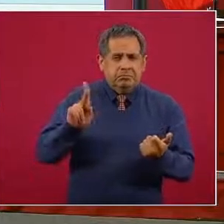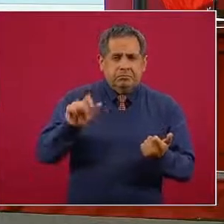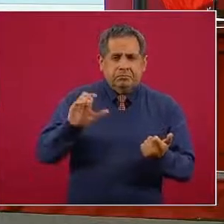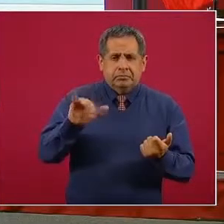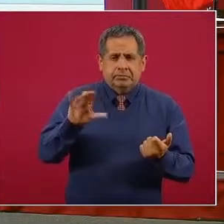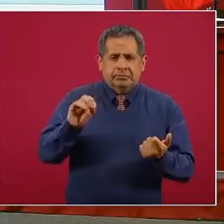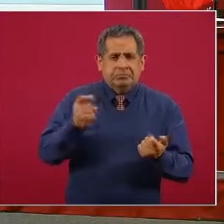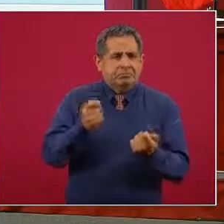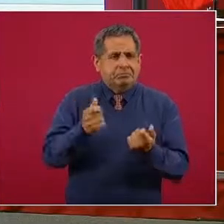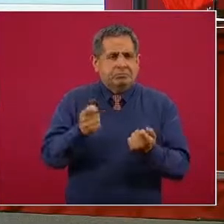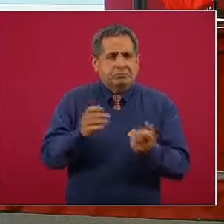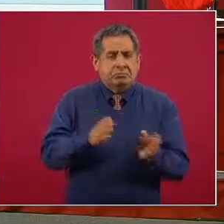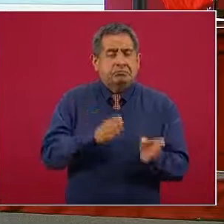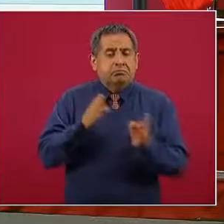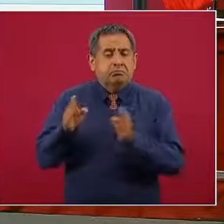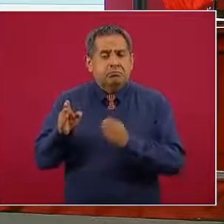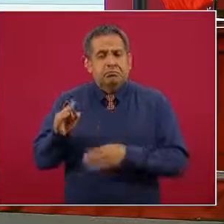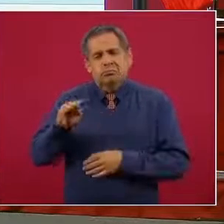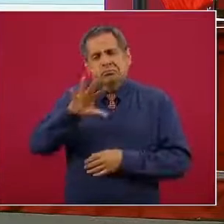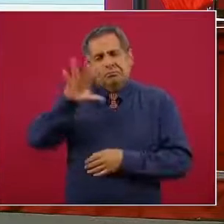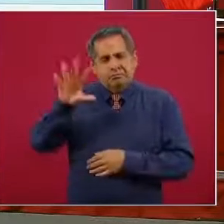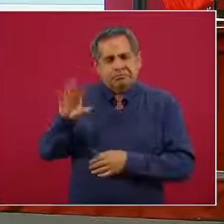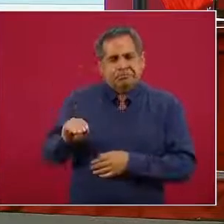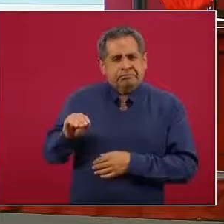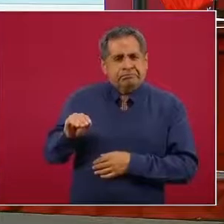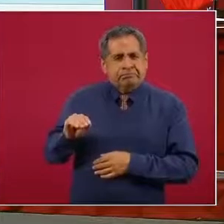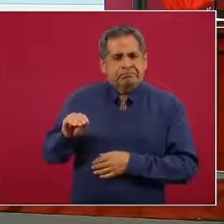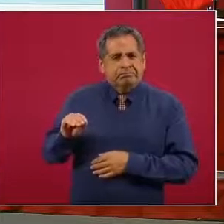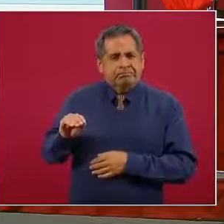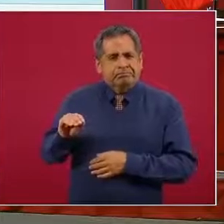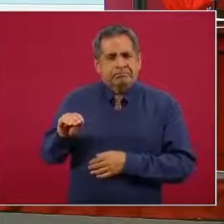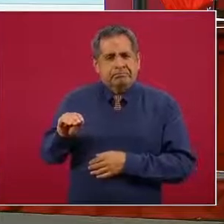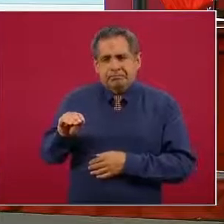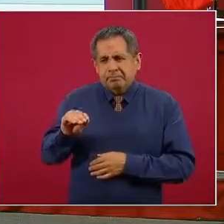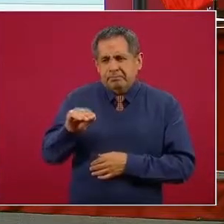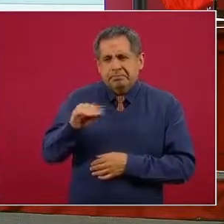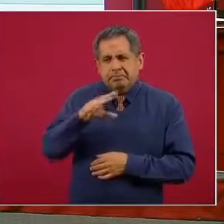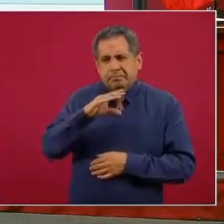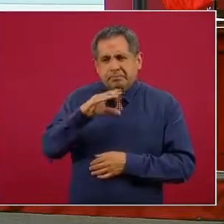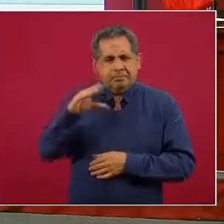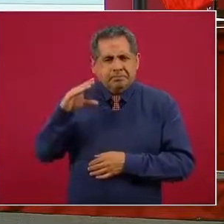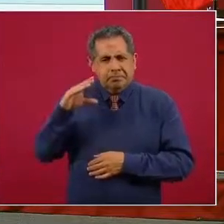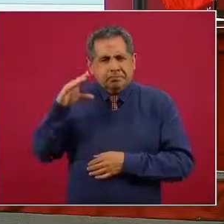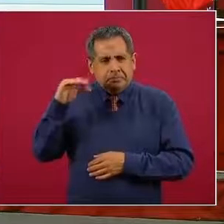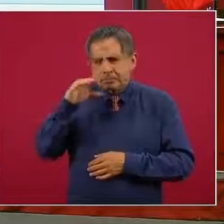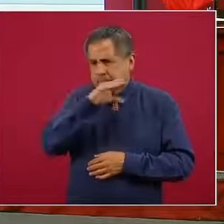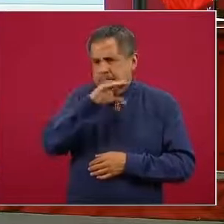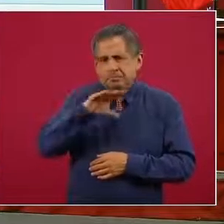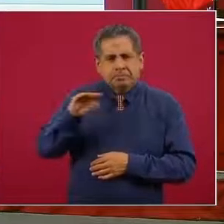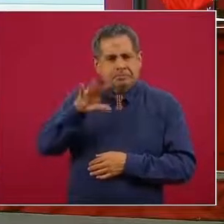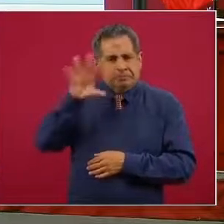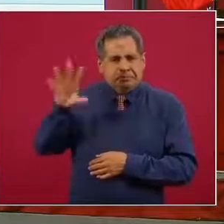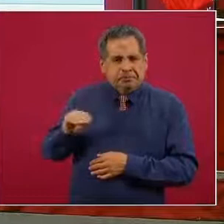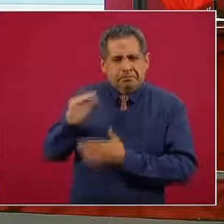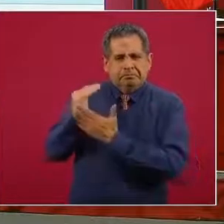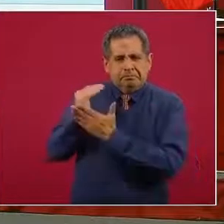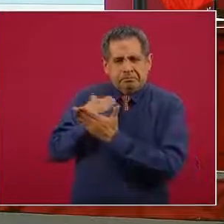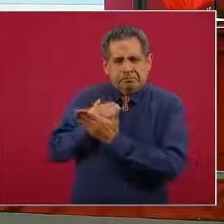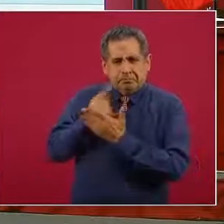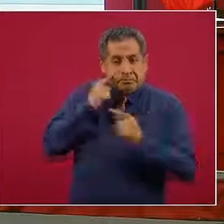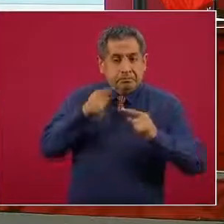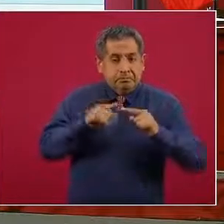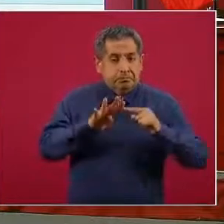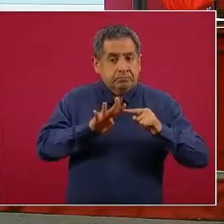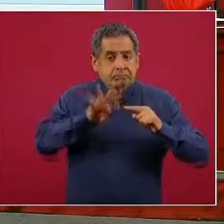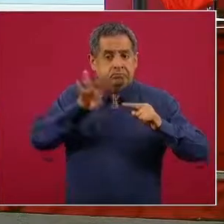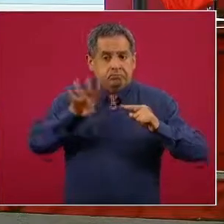Occidental, también menos, un poquito más en África, pero vean ustedes sobre todo las curvas epidémicas, la forma de las